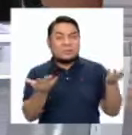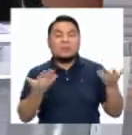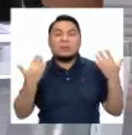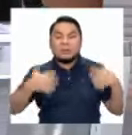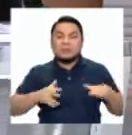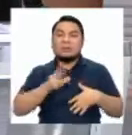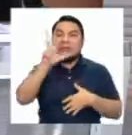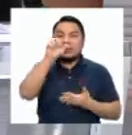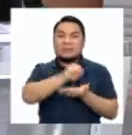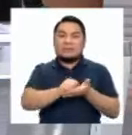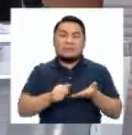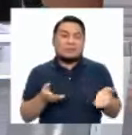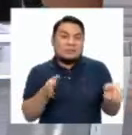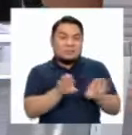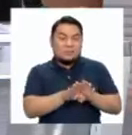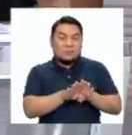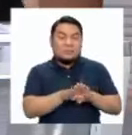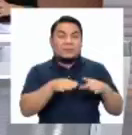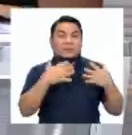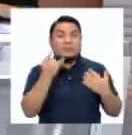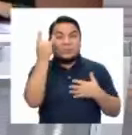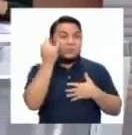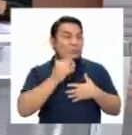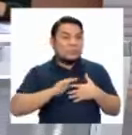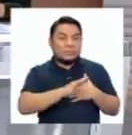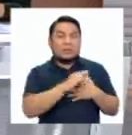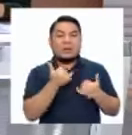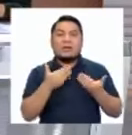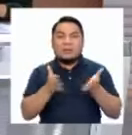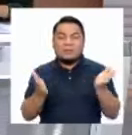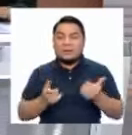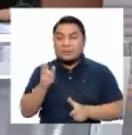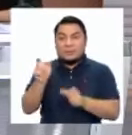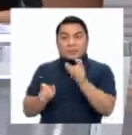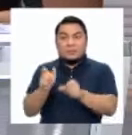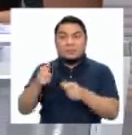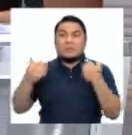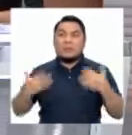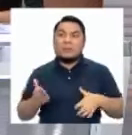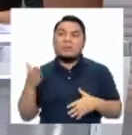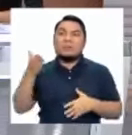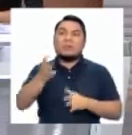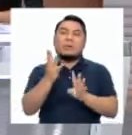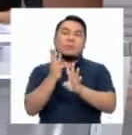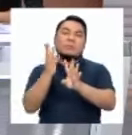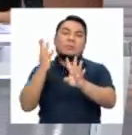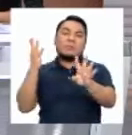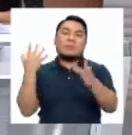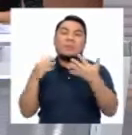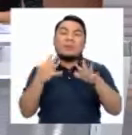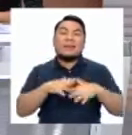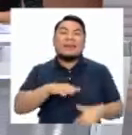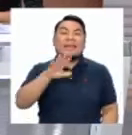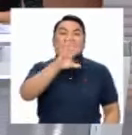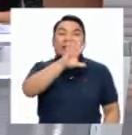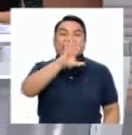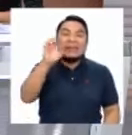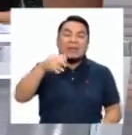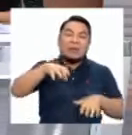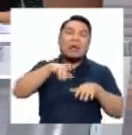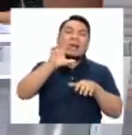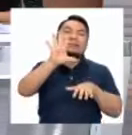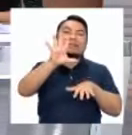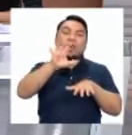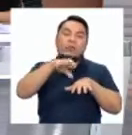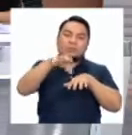casi 3 meses de cierre por el estado de emergencia. Los usuarios, Enrique, formaron colas de hasta 500 metros de